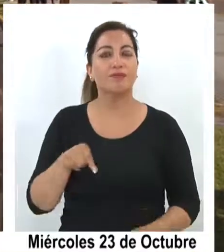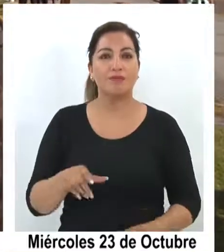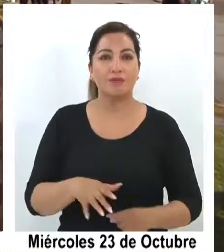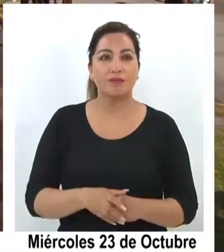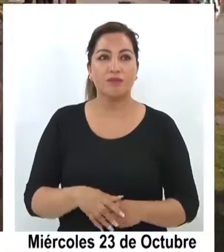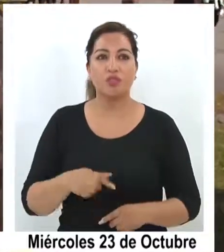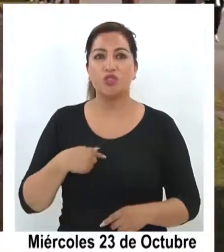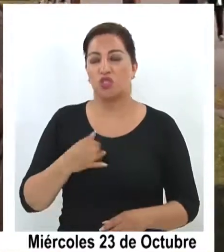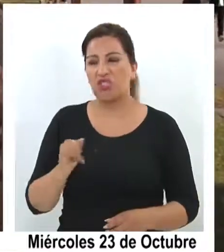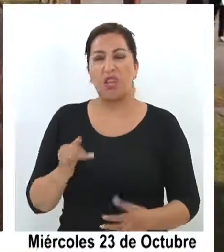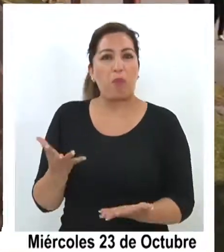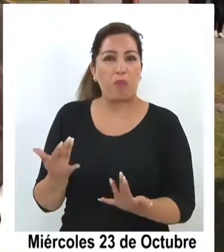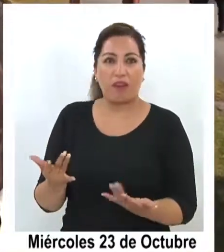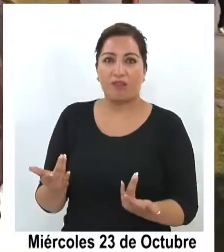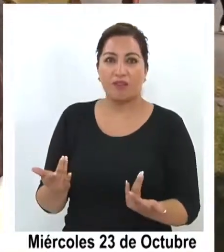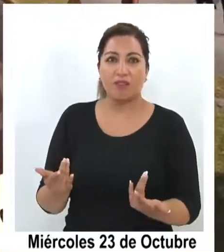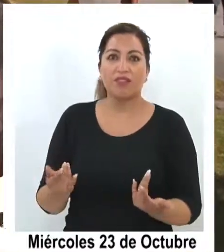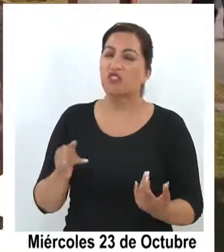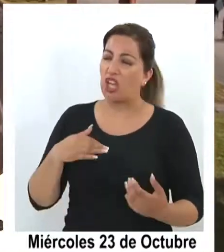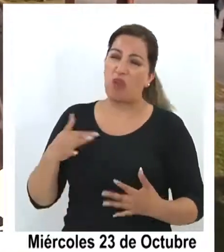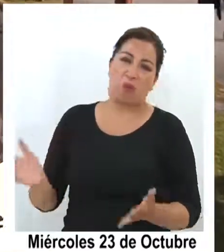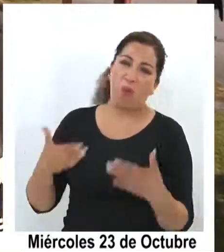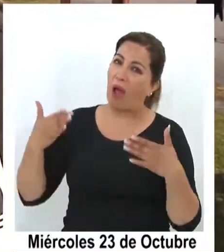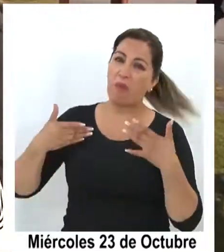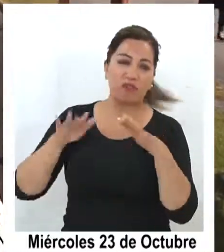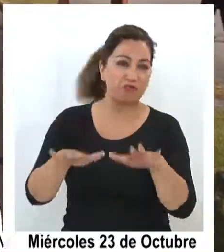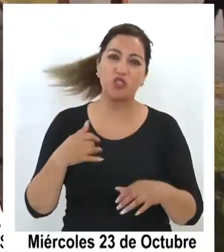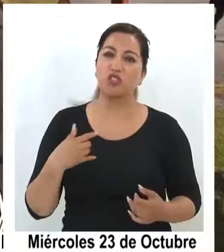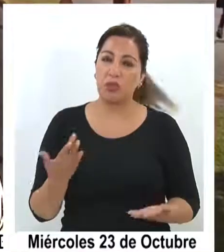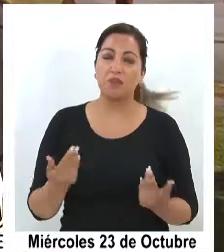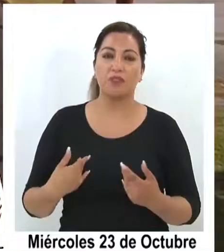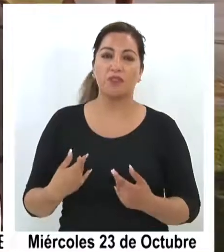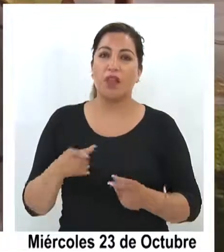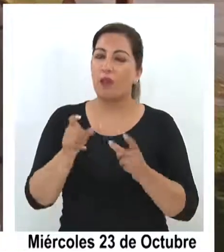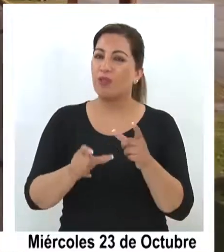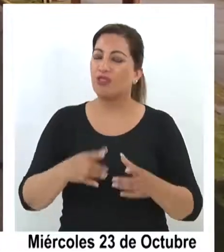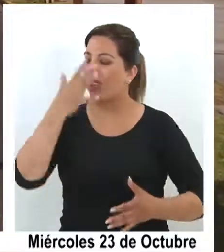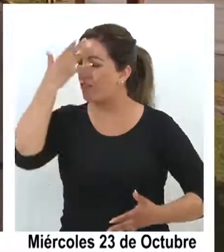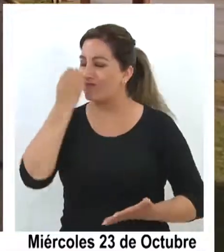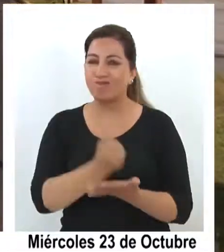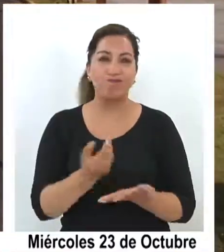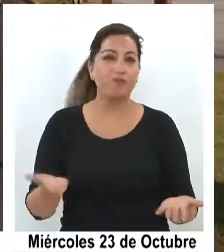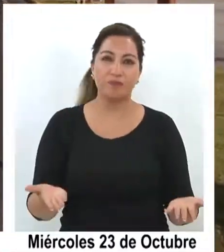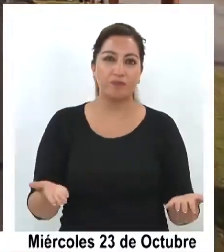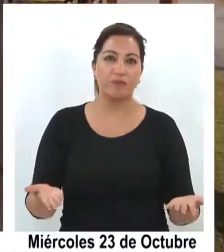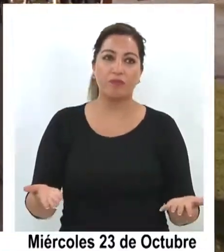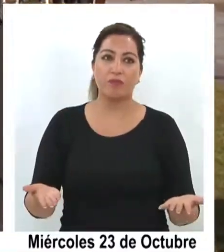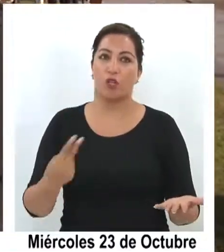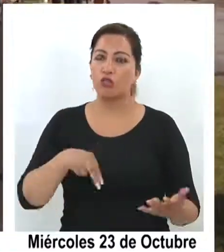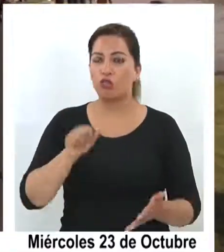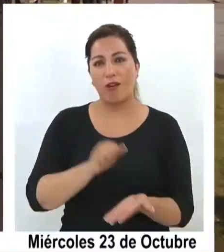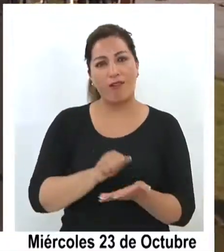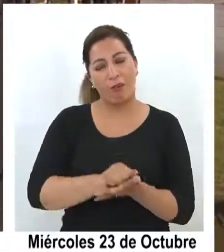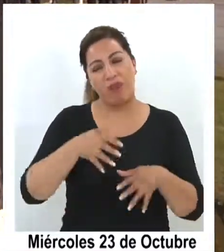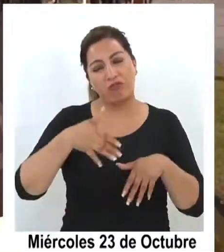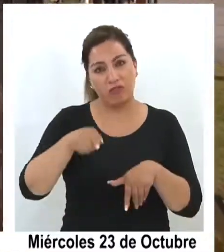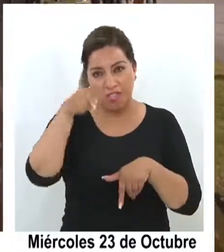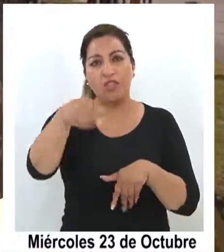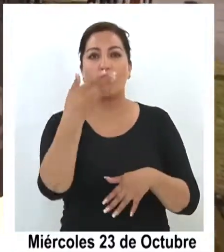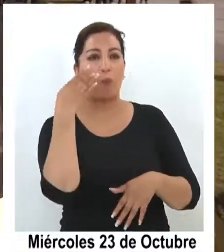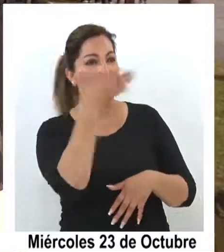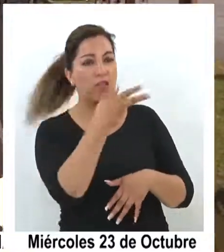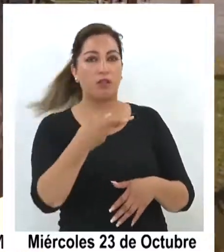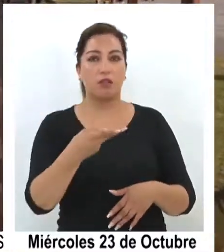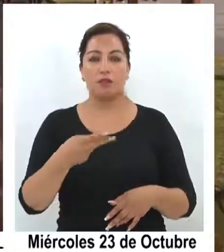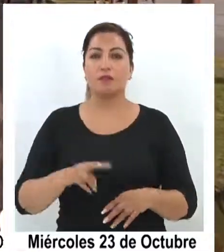No, yo sí me lo esperaba así con esta énfasis, sí, sí. La gente está desilusionada, entonces hay que manifestarse y esta es la